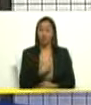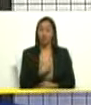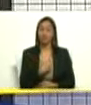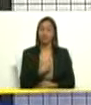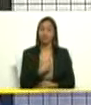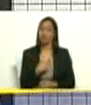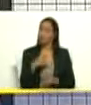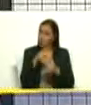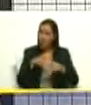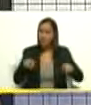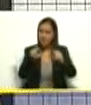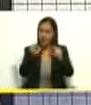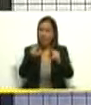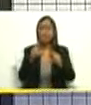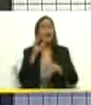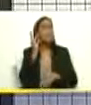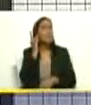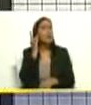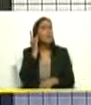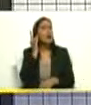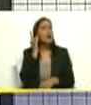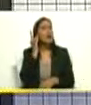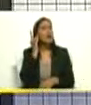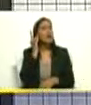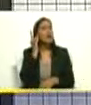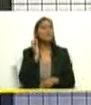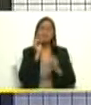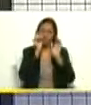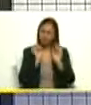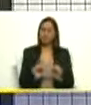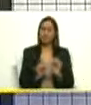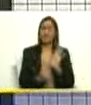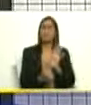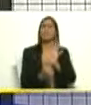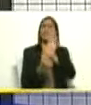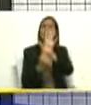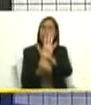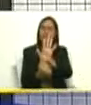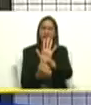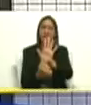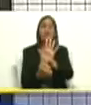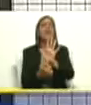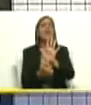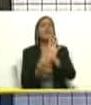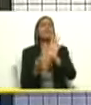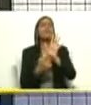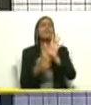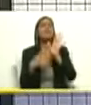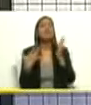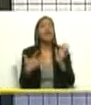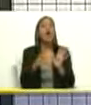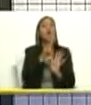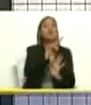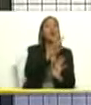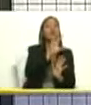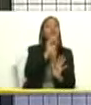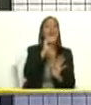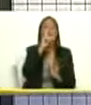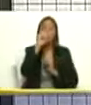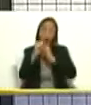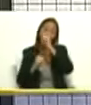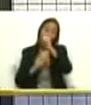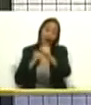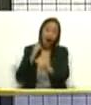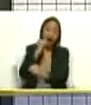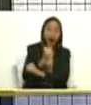ustedes mujeres estaremos presentándole al libertador 200 años después de su